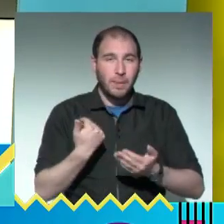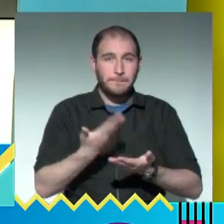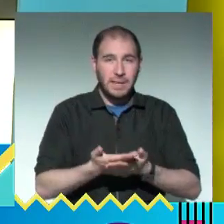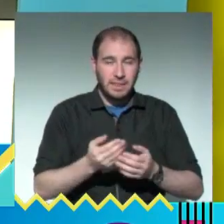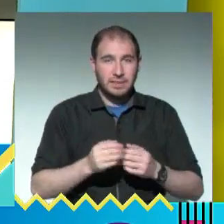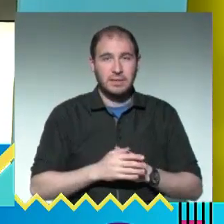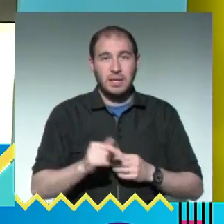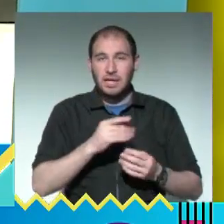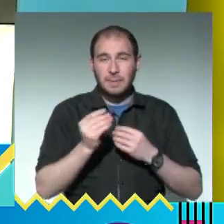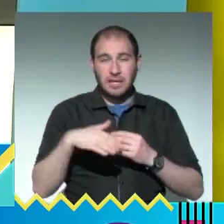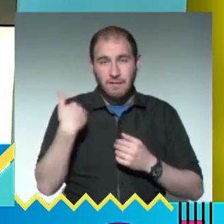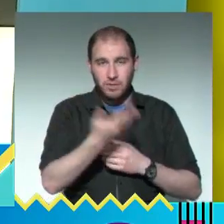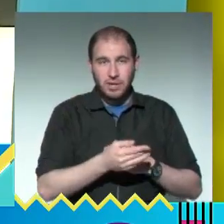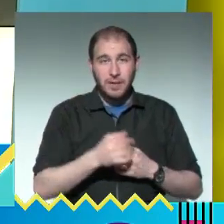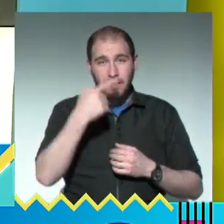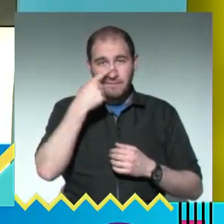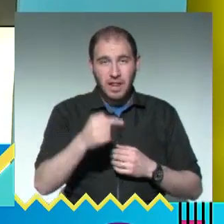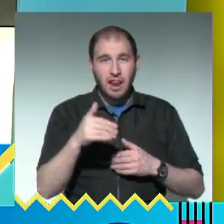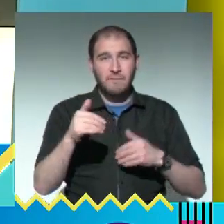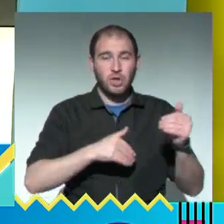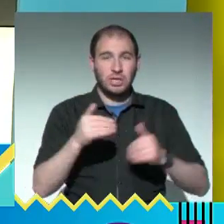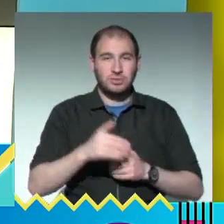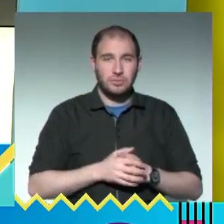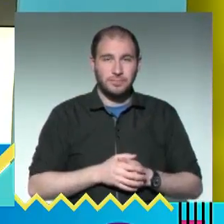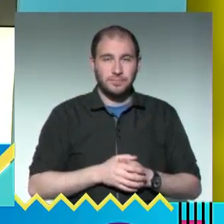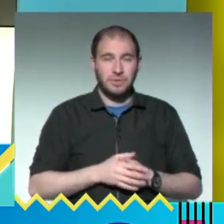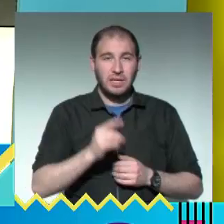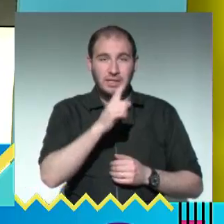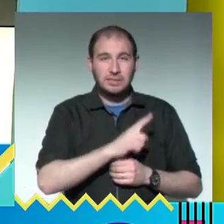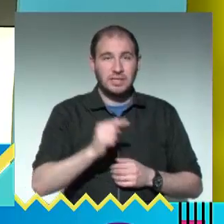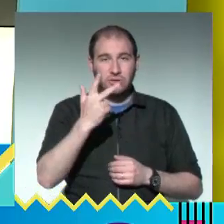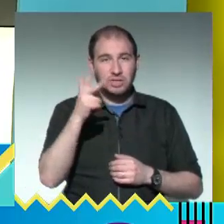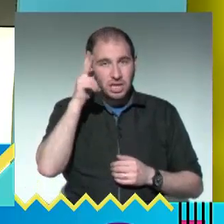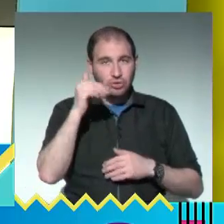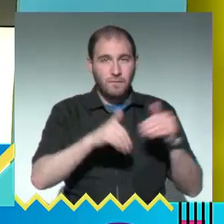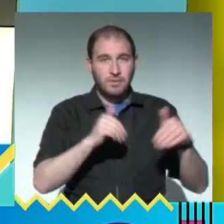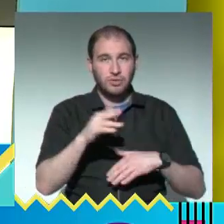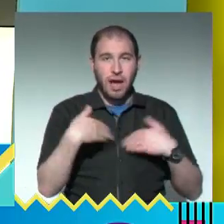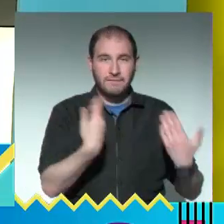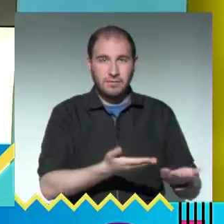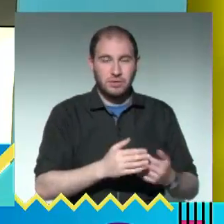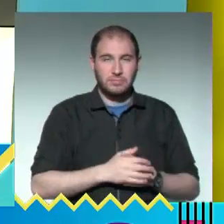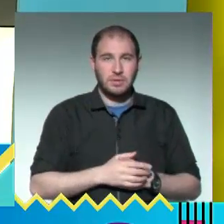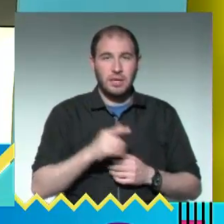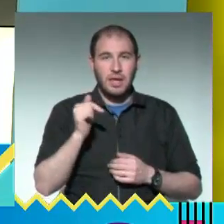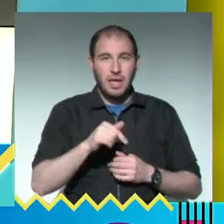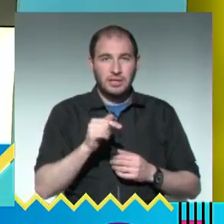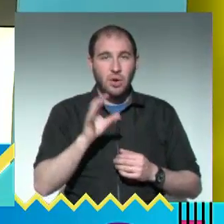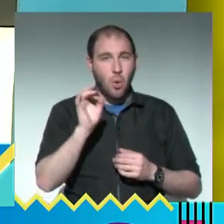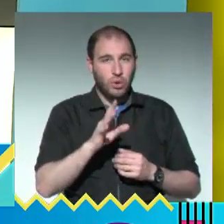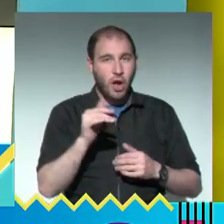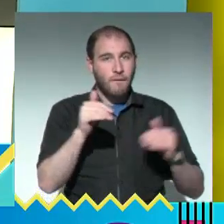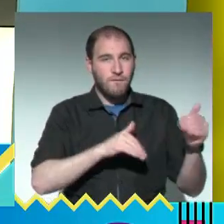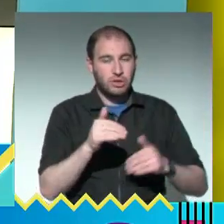en relación a lo que estaba pasando afuera, finalmente la votación terminó con 138 votos a favor. Esto suma no solamente